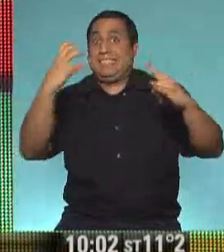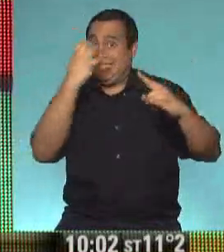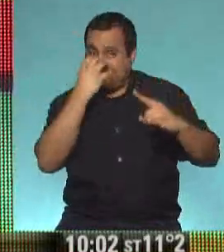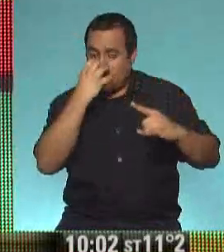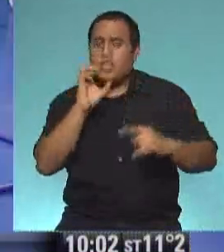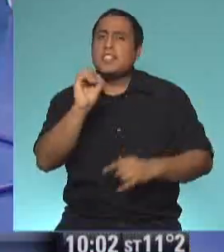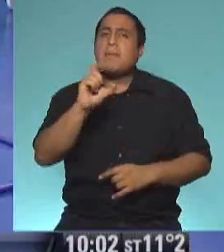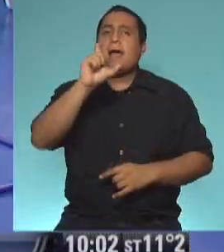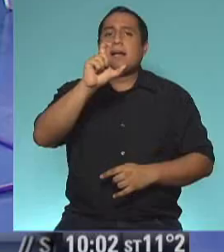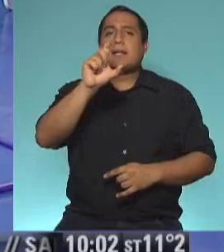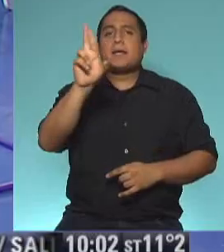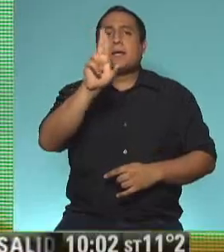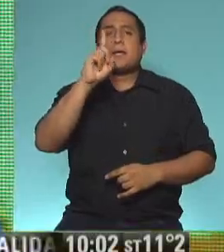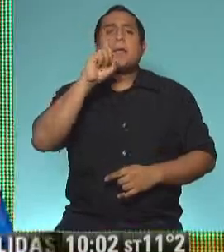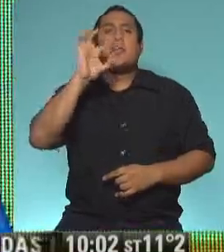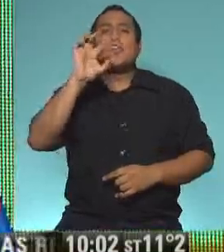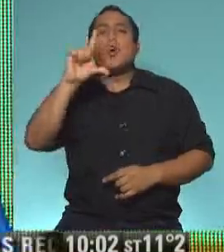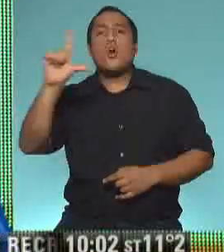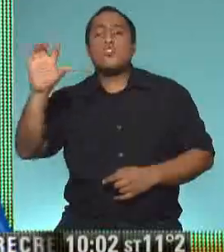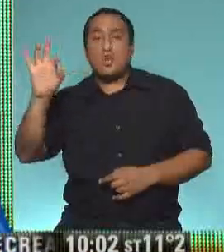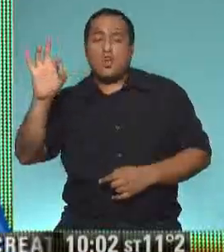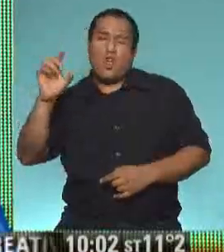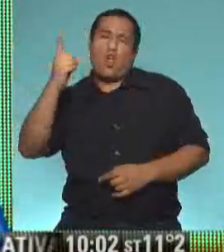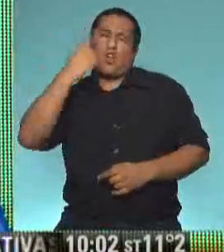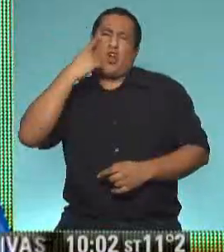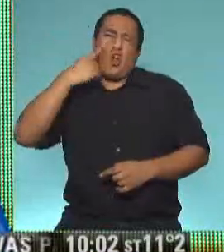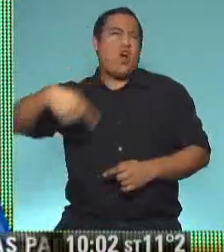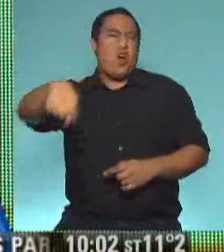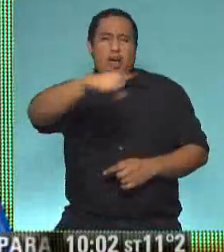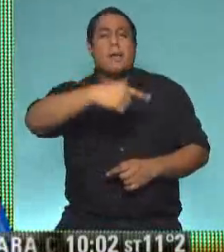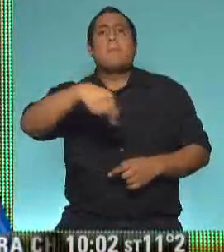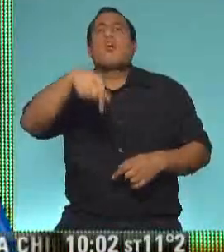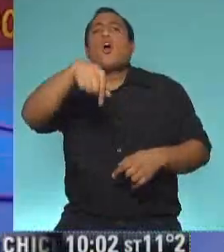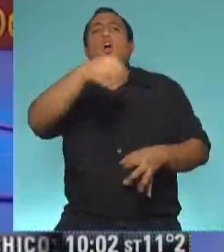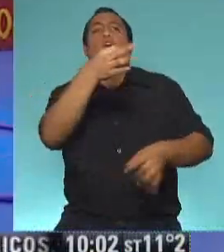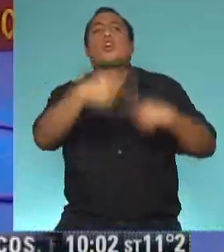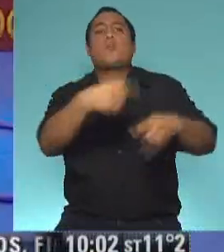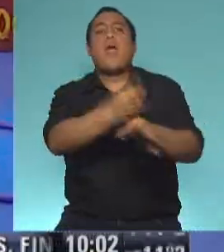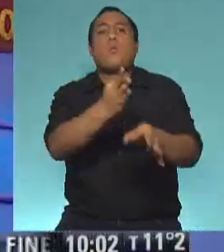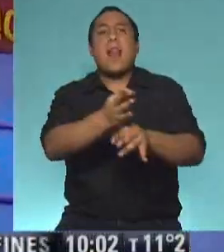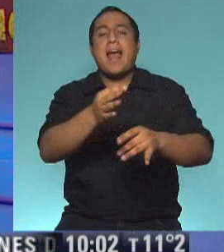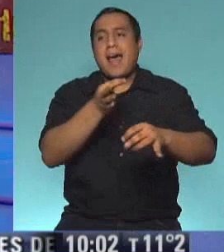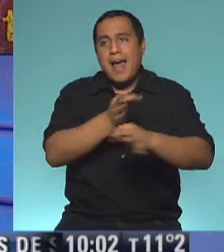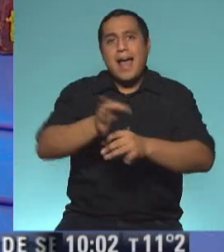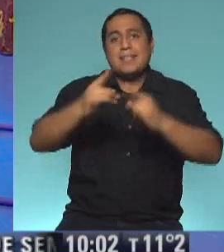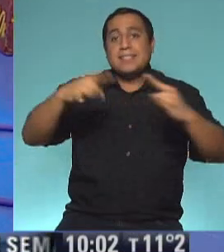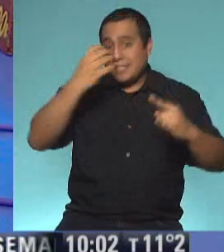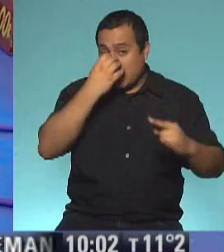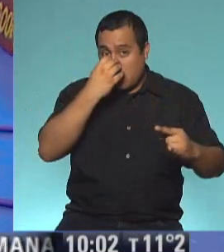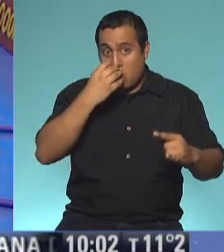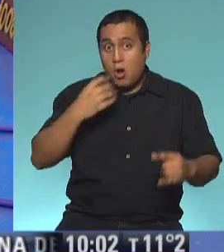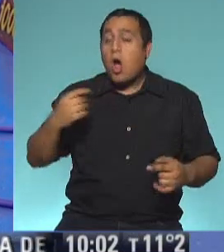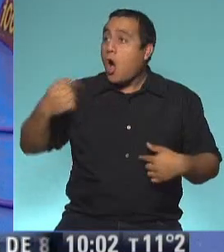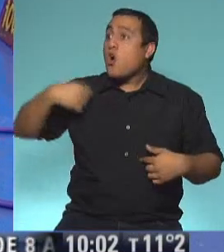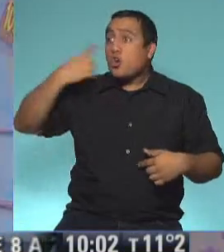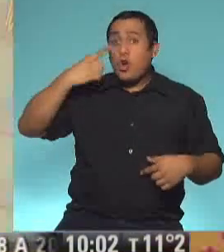Criollo. Muchos acá de Capital lo conocen porque hoy sigue siendo una escuela de circo. Ahí tenemos. Lo conozco a ese.